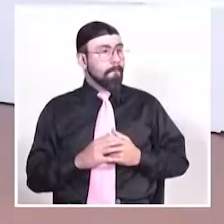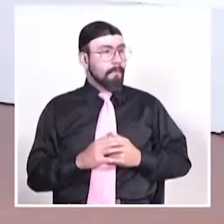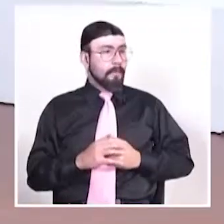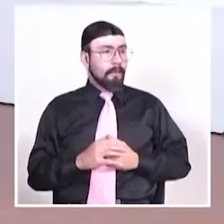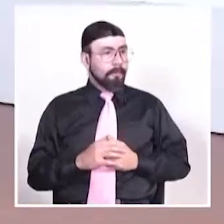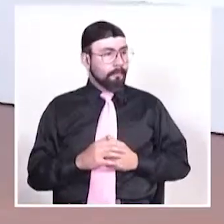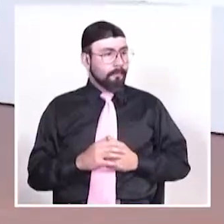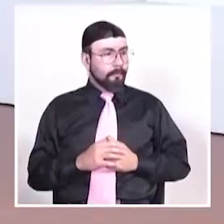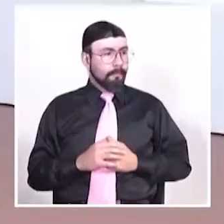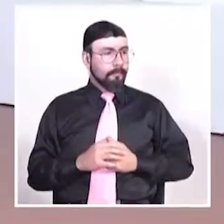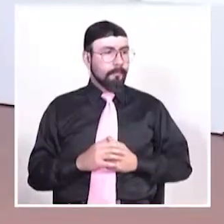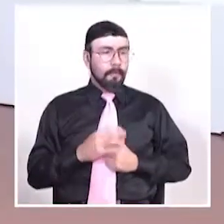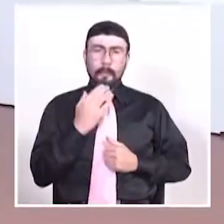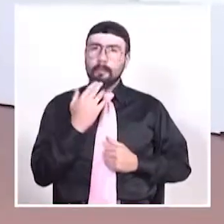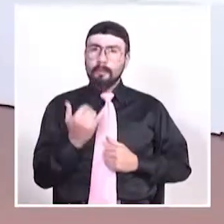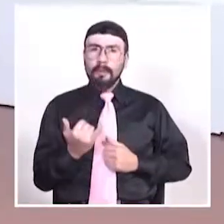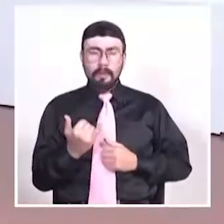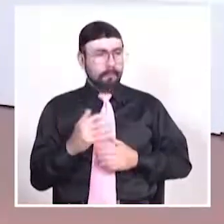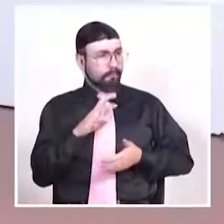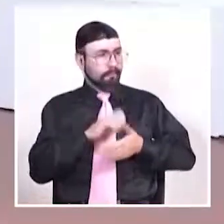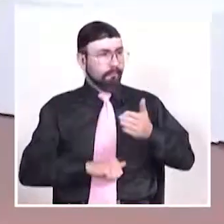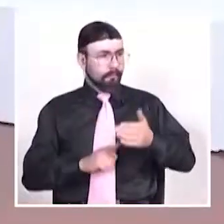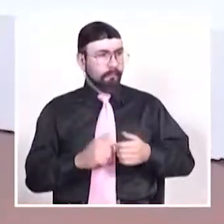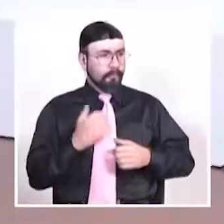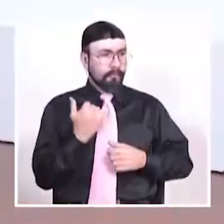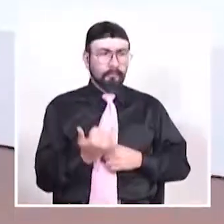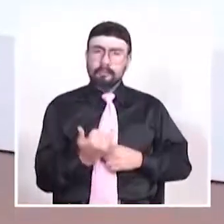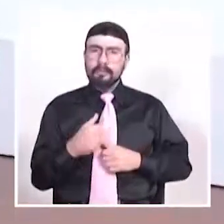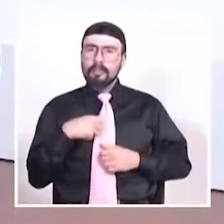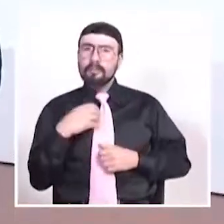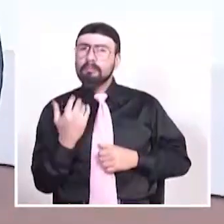sencillamente corremos este aparato, Ajá, entonces se sale. aquí está el corazón.